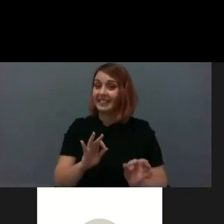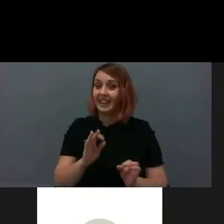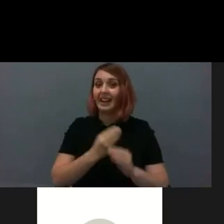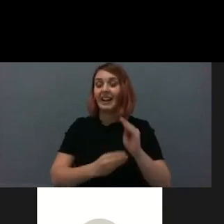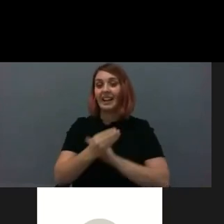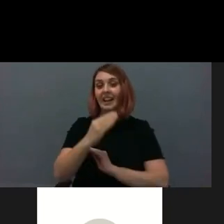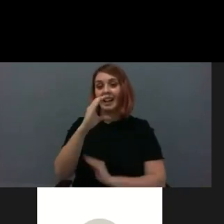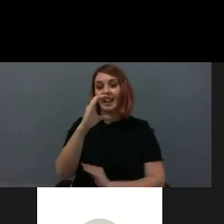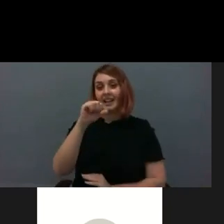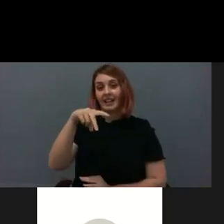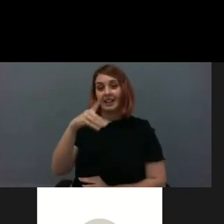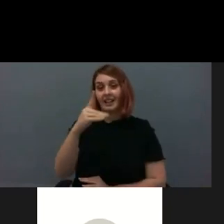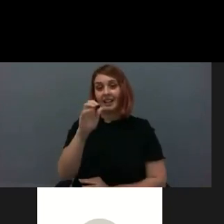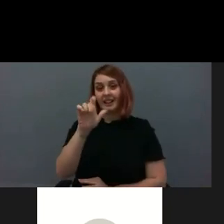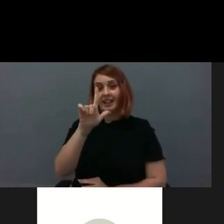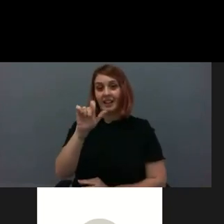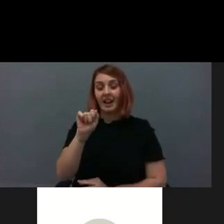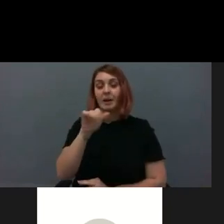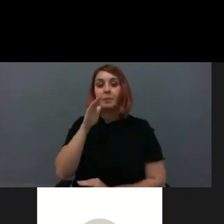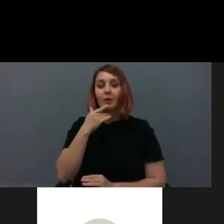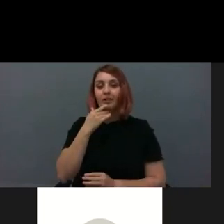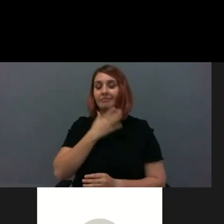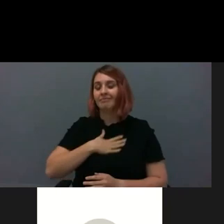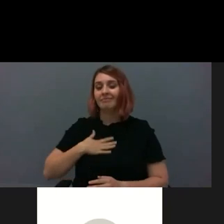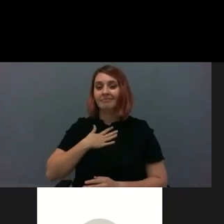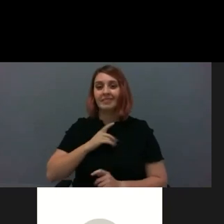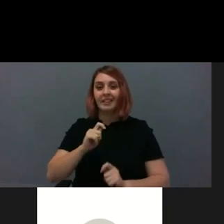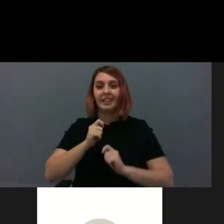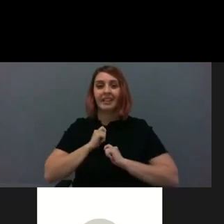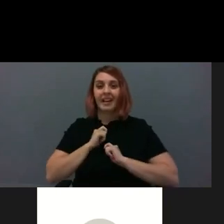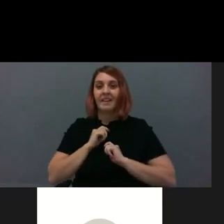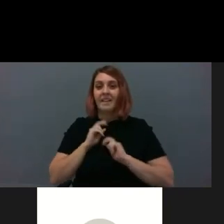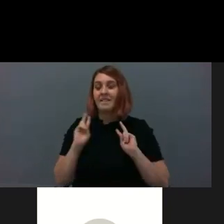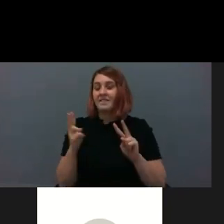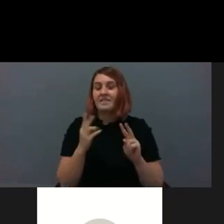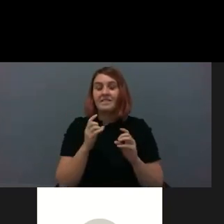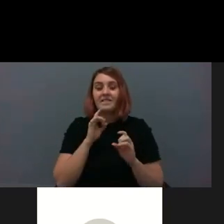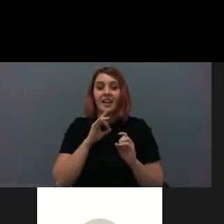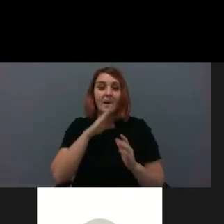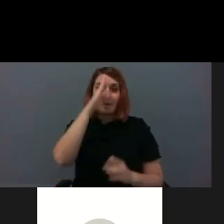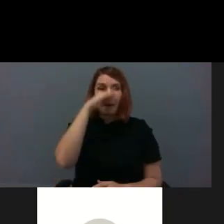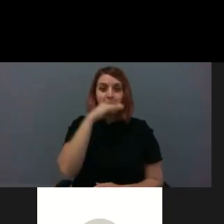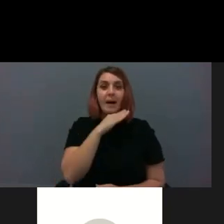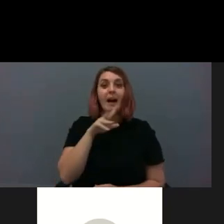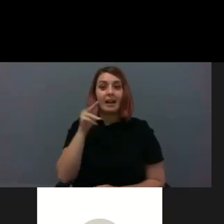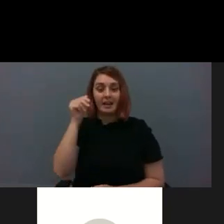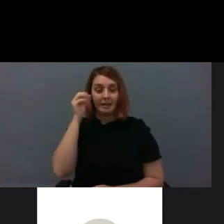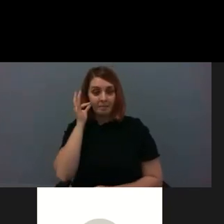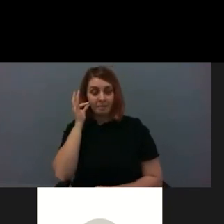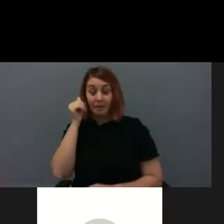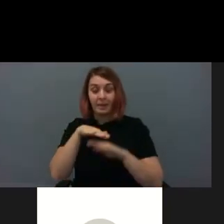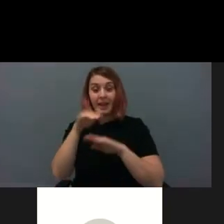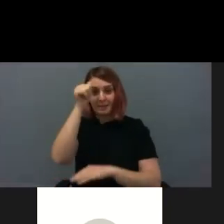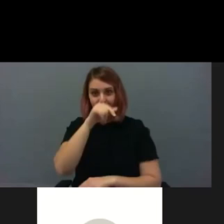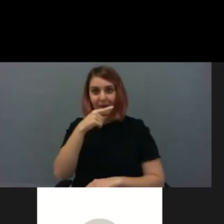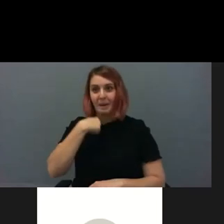Candela, que bueno, pues con su encanto nos dio luz y alegría y vida a todos, a su padre, a su hermano y a mí.